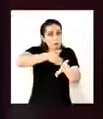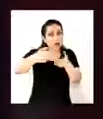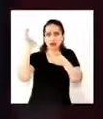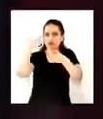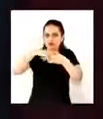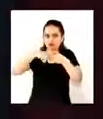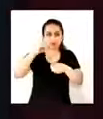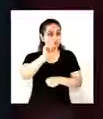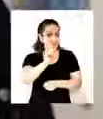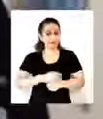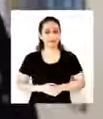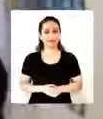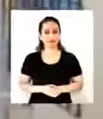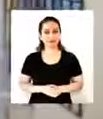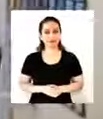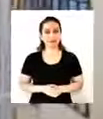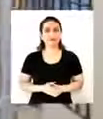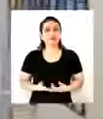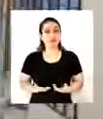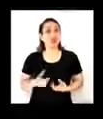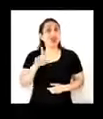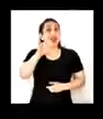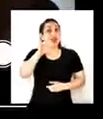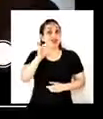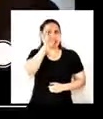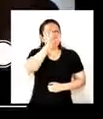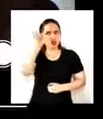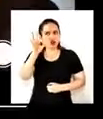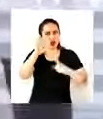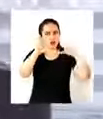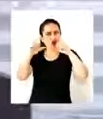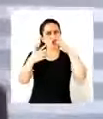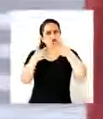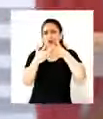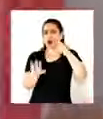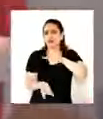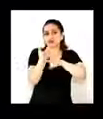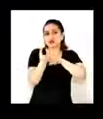seguidores, tampoco le pone filtros a sus historias